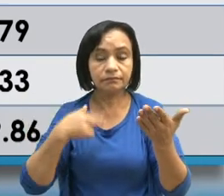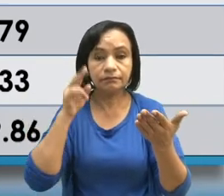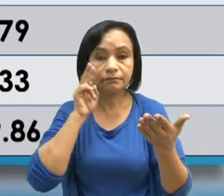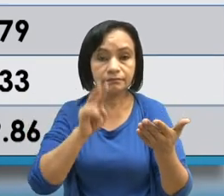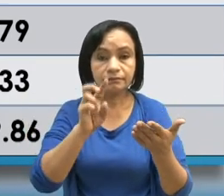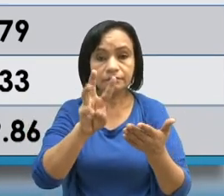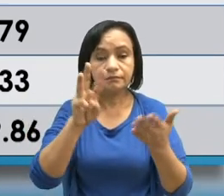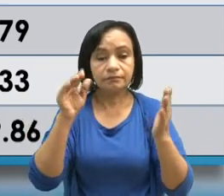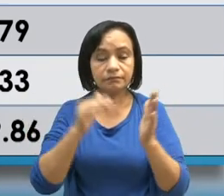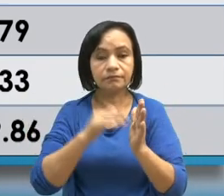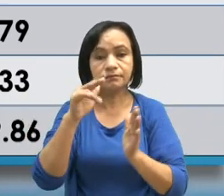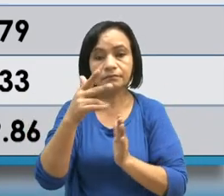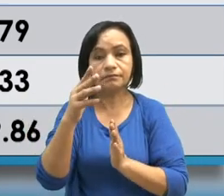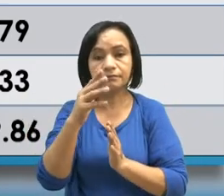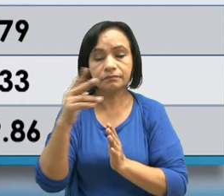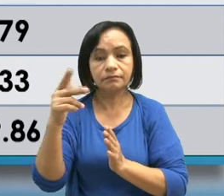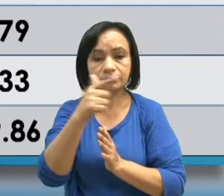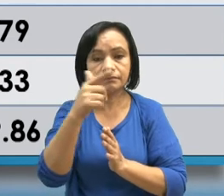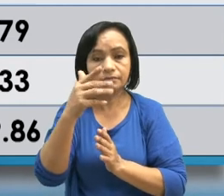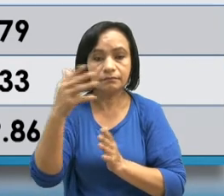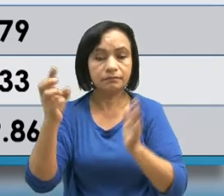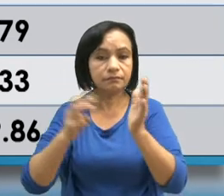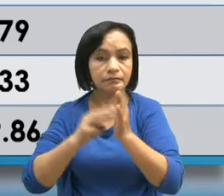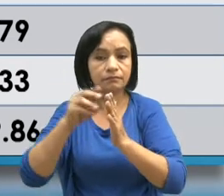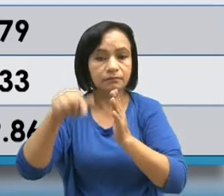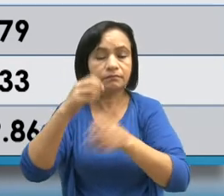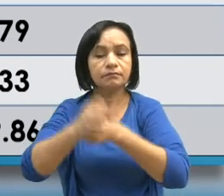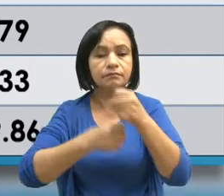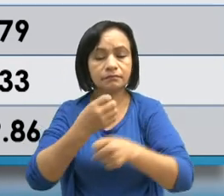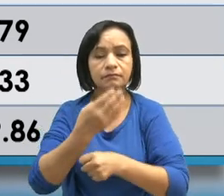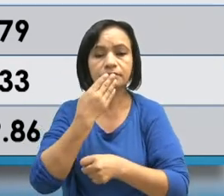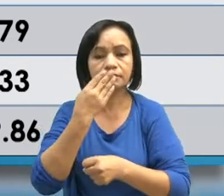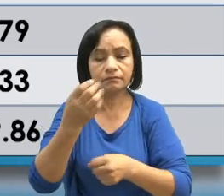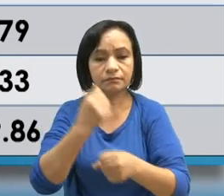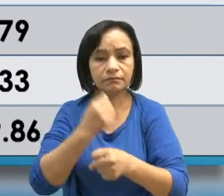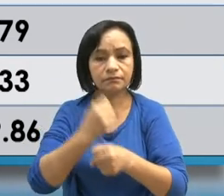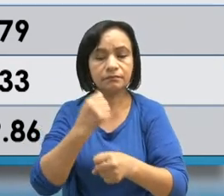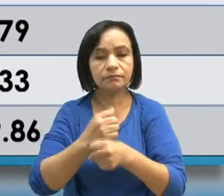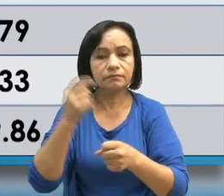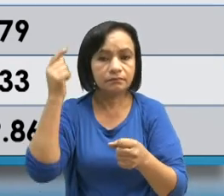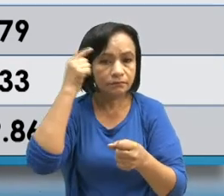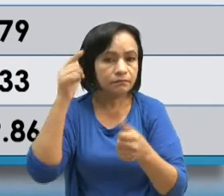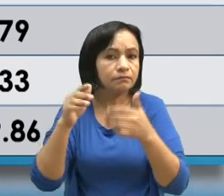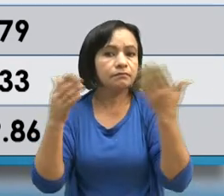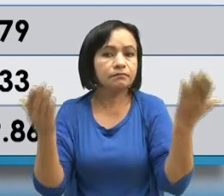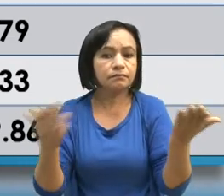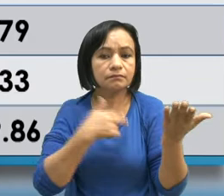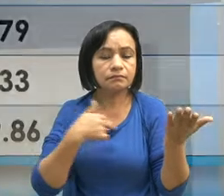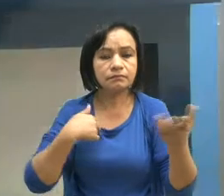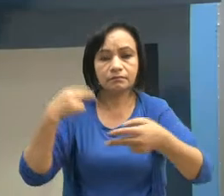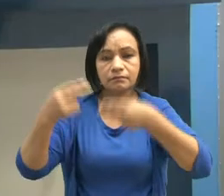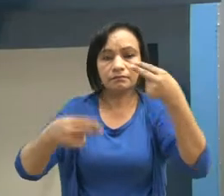de 3.879 millones de este año, nosotros vamos a superar, ¿verdad? Nosotros creemos que este